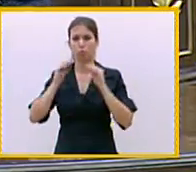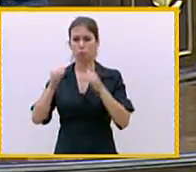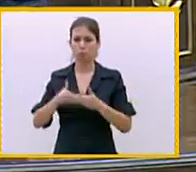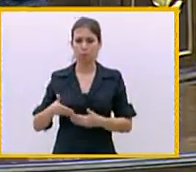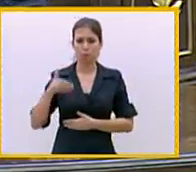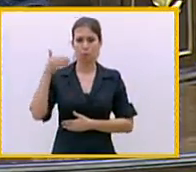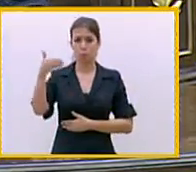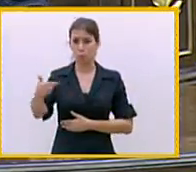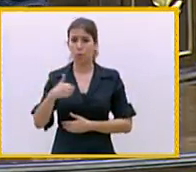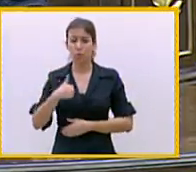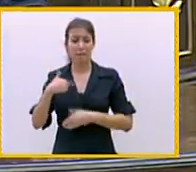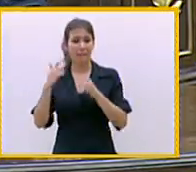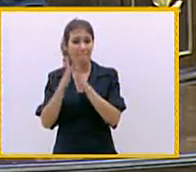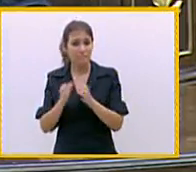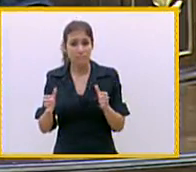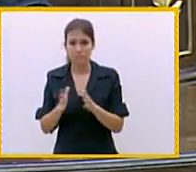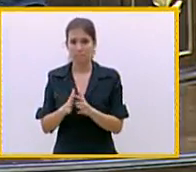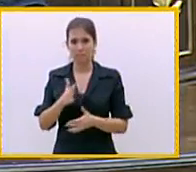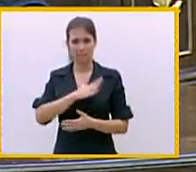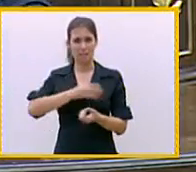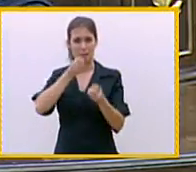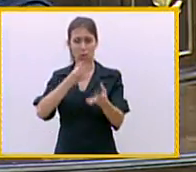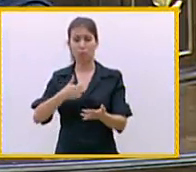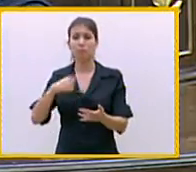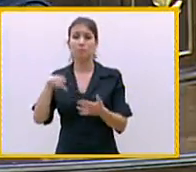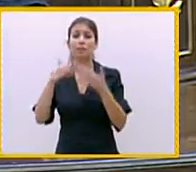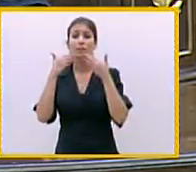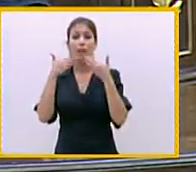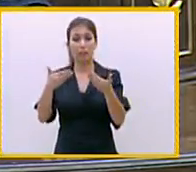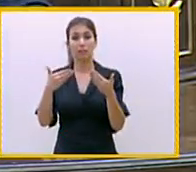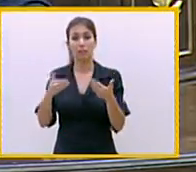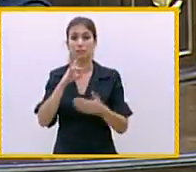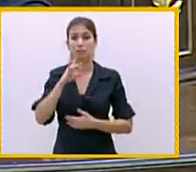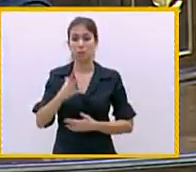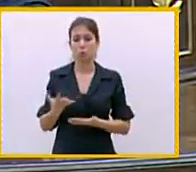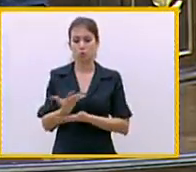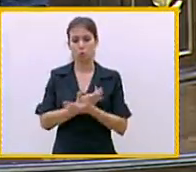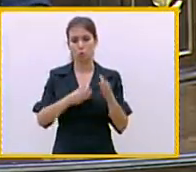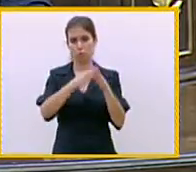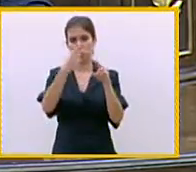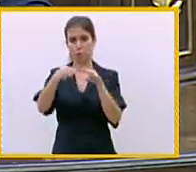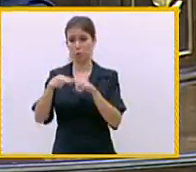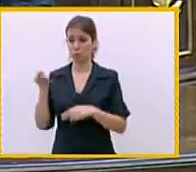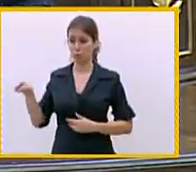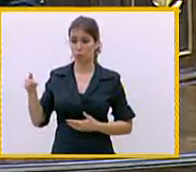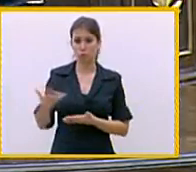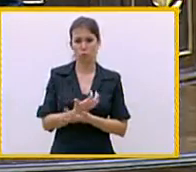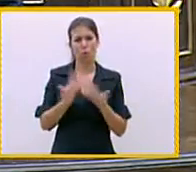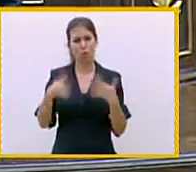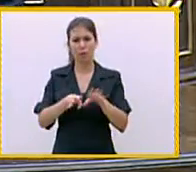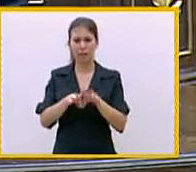deseo expresar mi agradecimiento a todos los grupos políticos que con crítica o